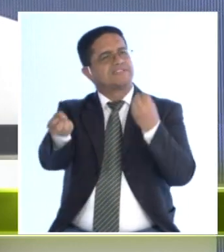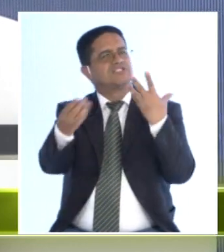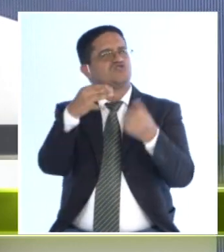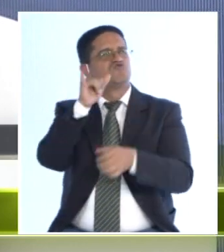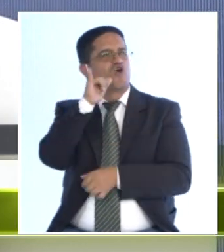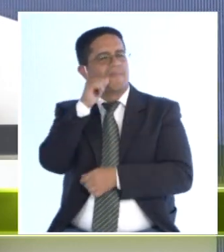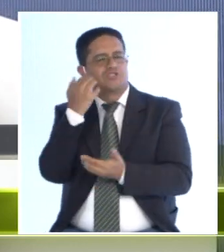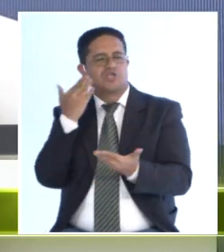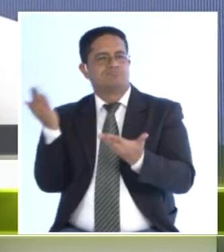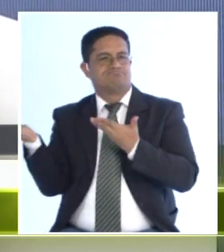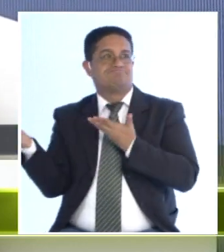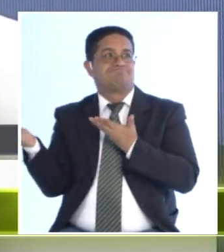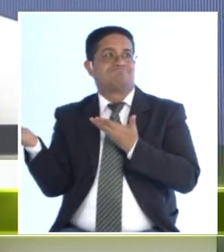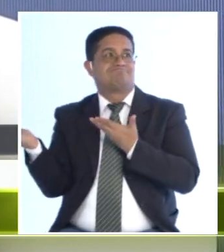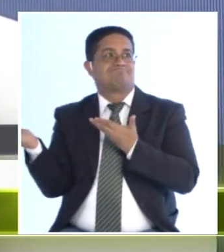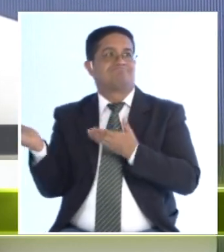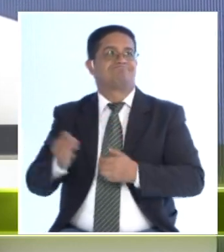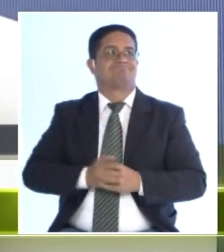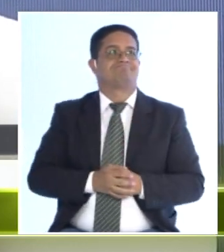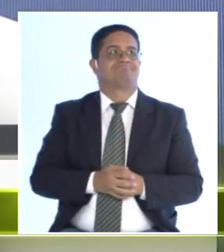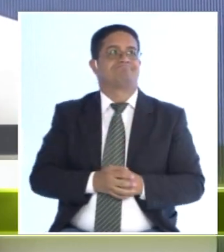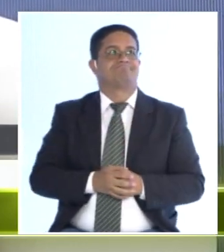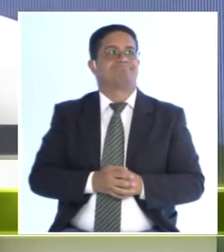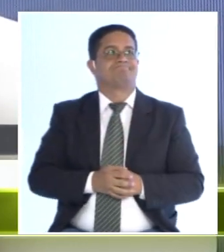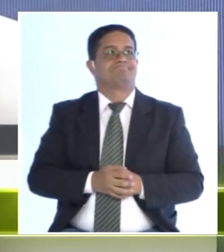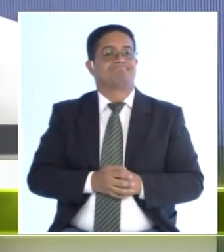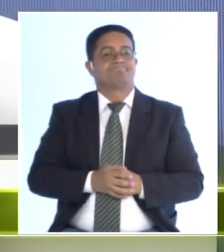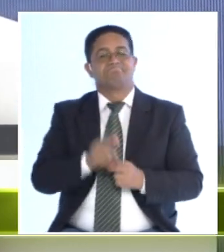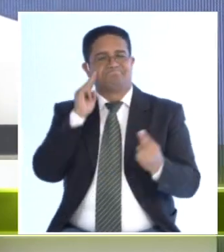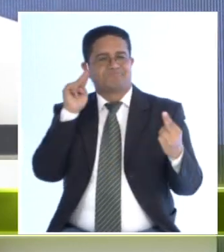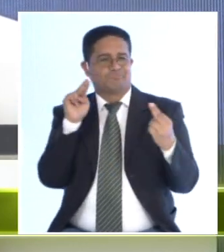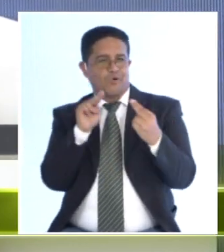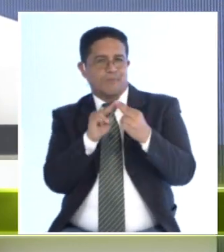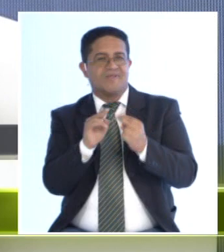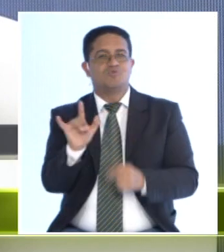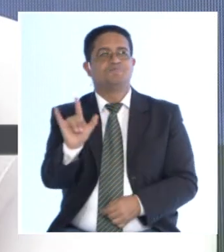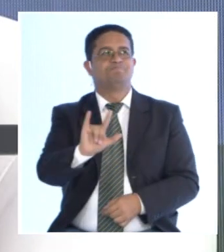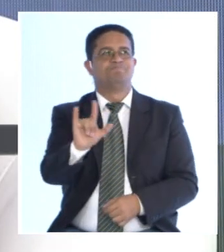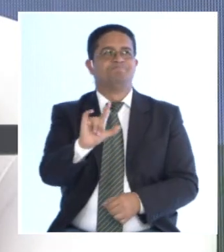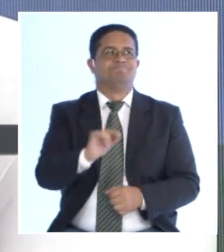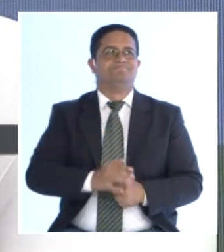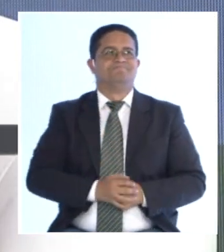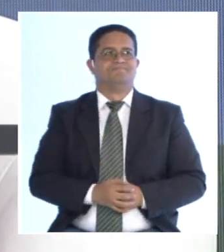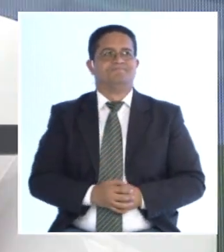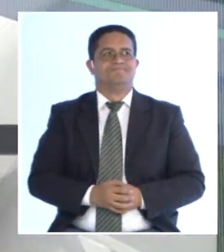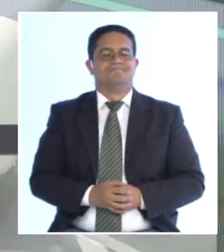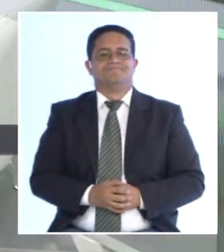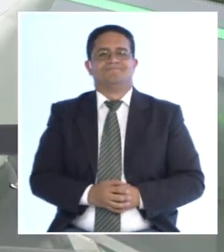@salud_gb, @Daniela J. Salas. Será hasta una próxima oportunidad.